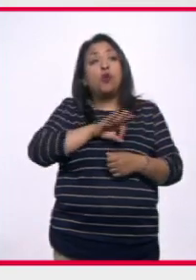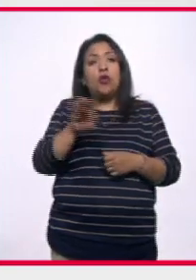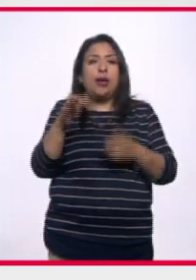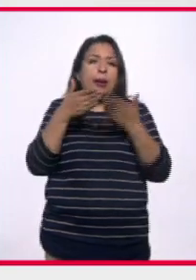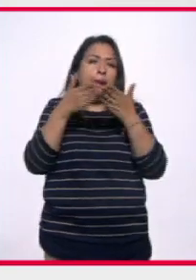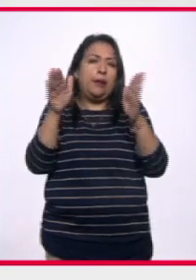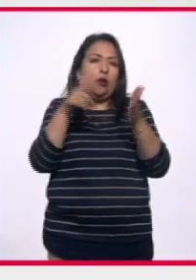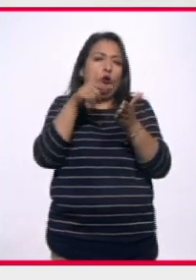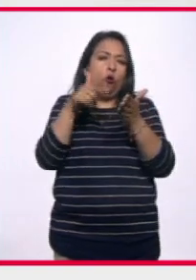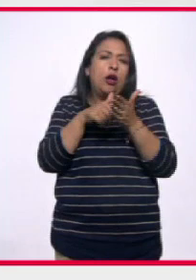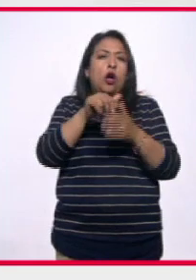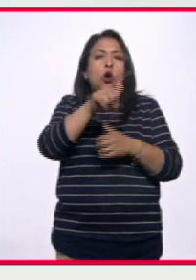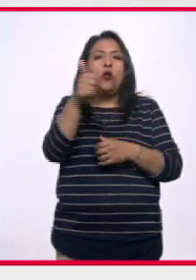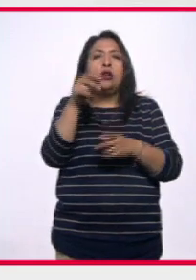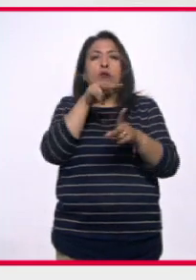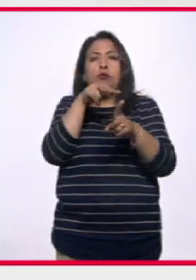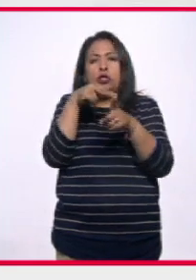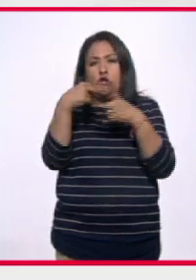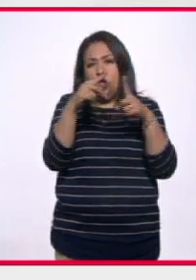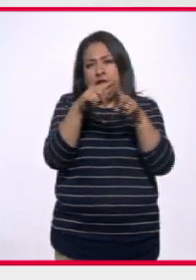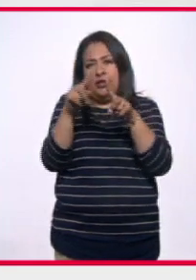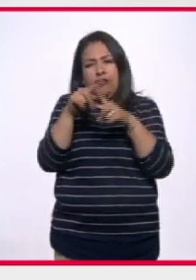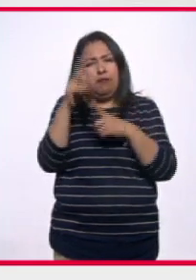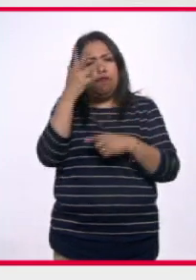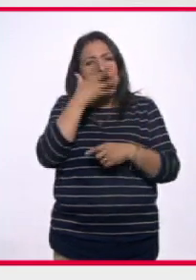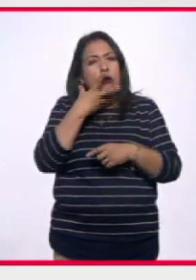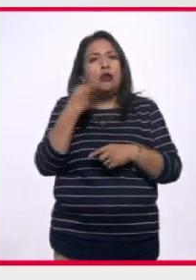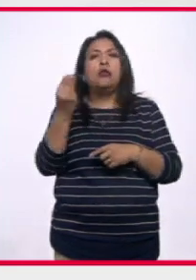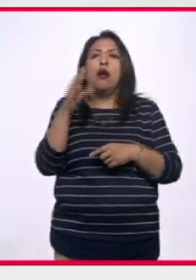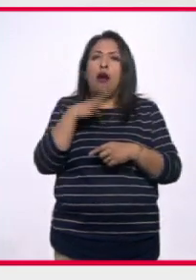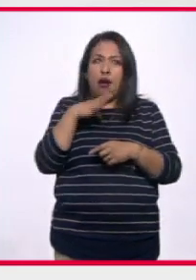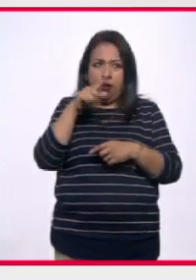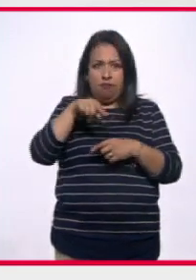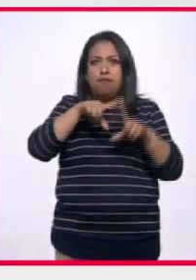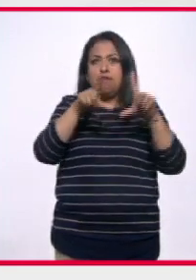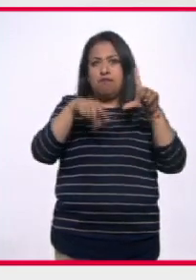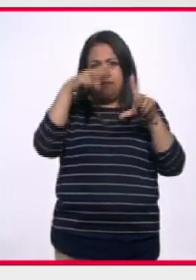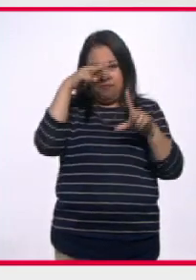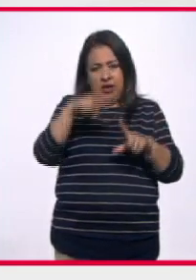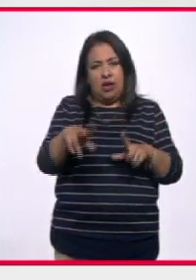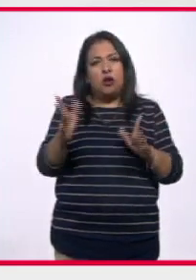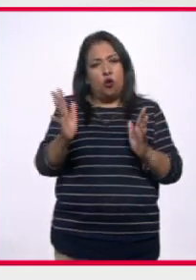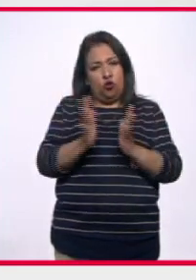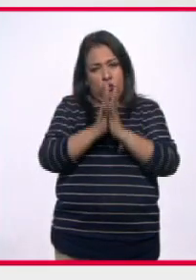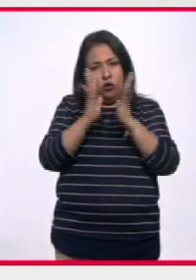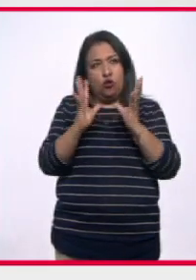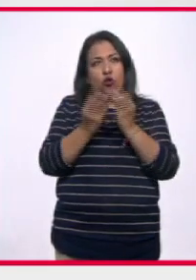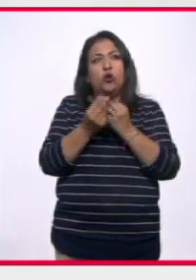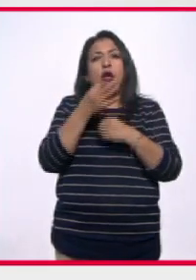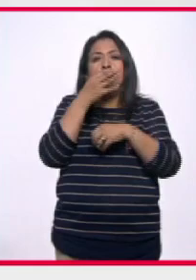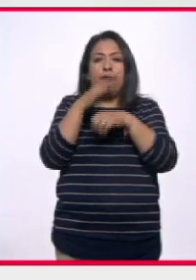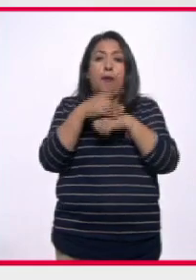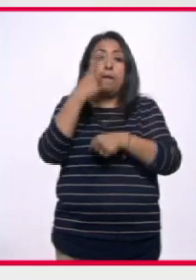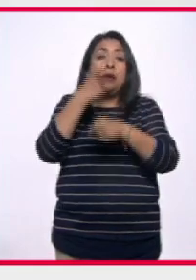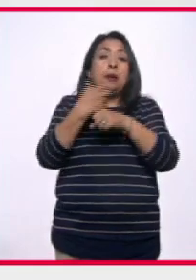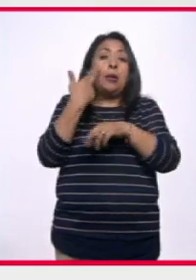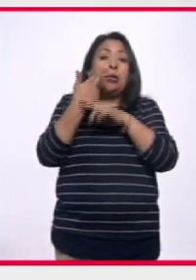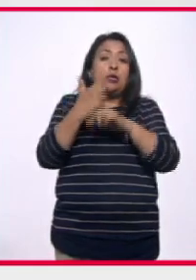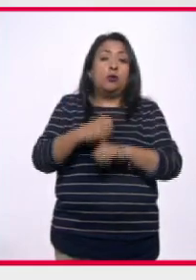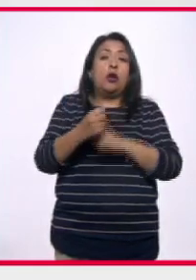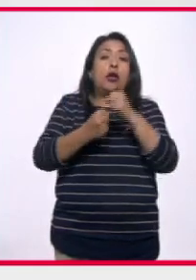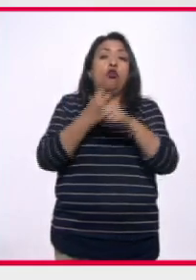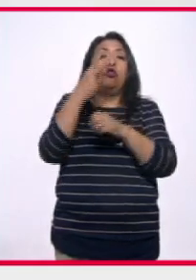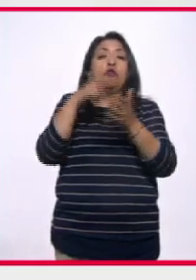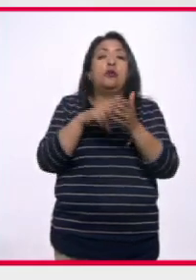abrir este espacio a estas otras miradas fabulosas con las que contamos en nuestro país esto lo puedo adelantar nuestra primera curadora en